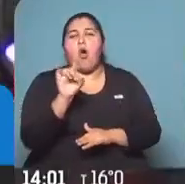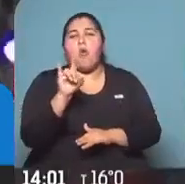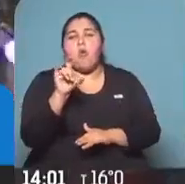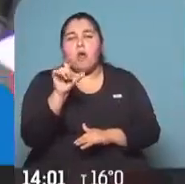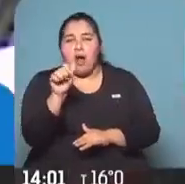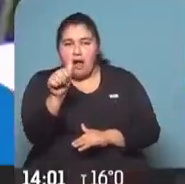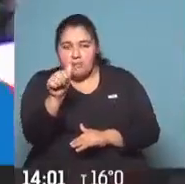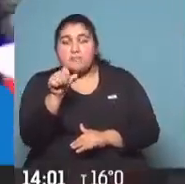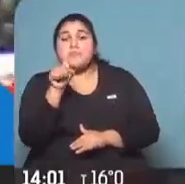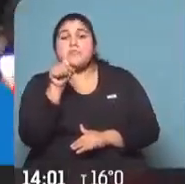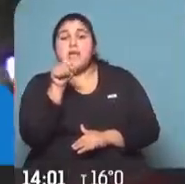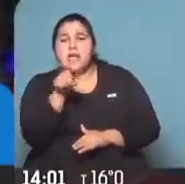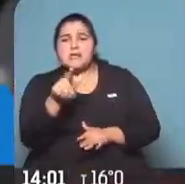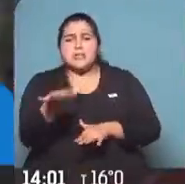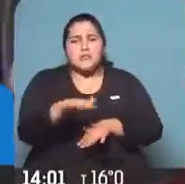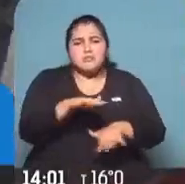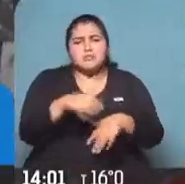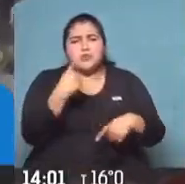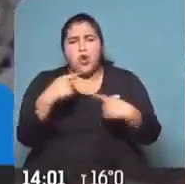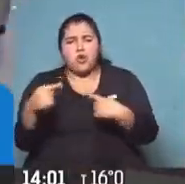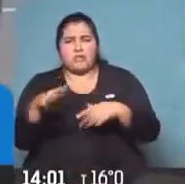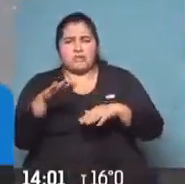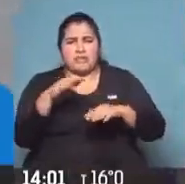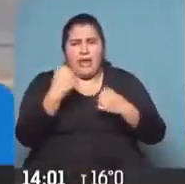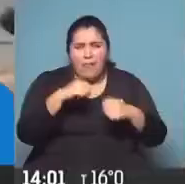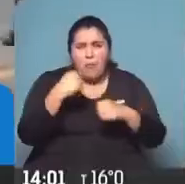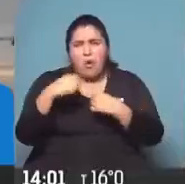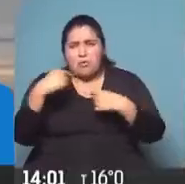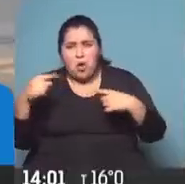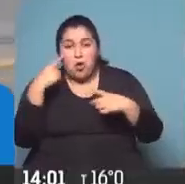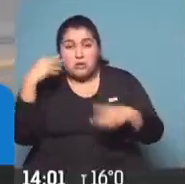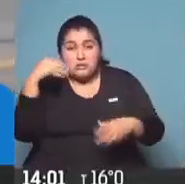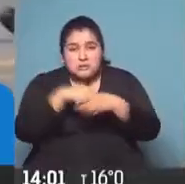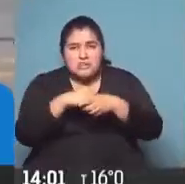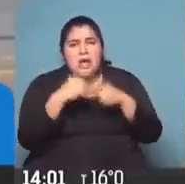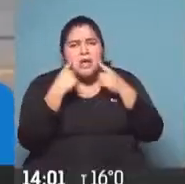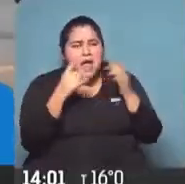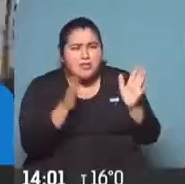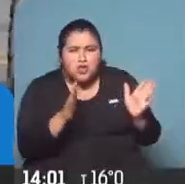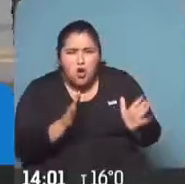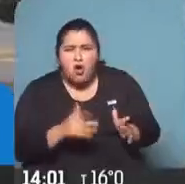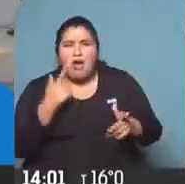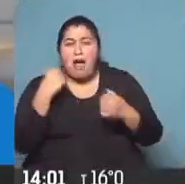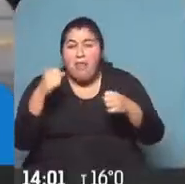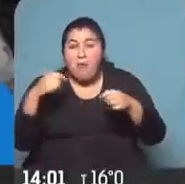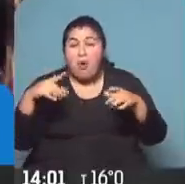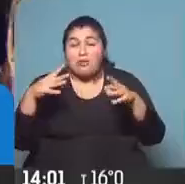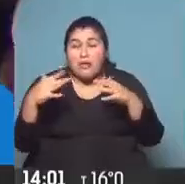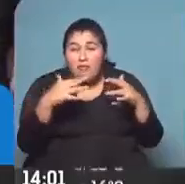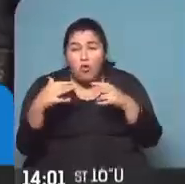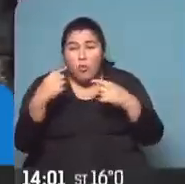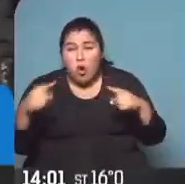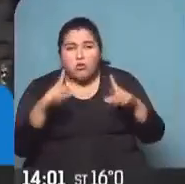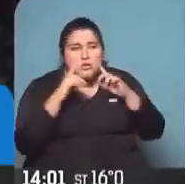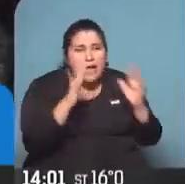en todo tipo de eventos deportivos realizando los pulmones y cacheos y las inmediaciones de los distintos estados